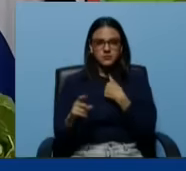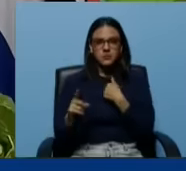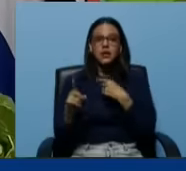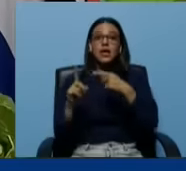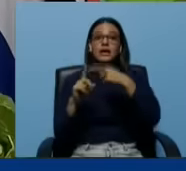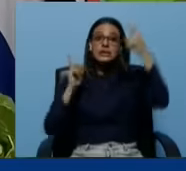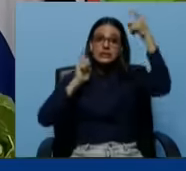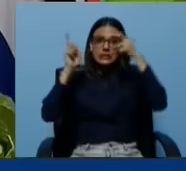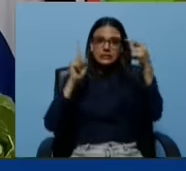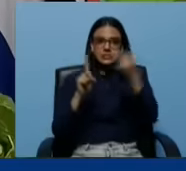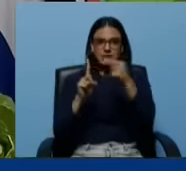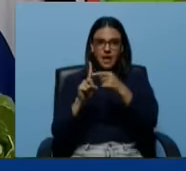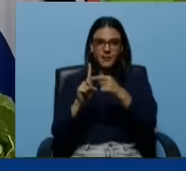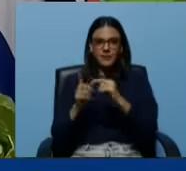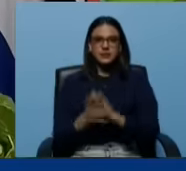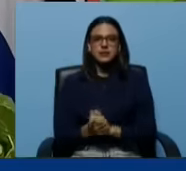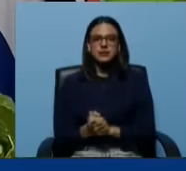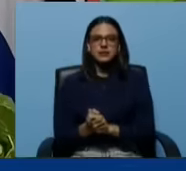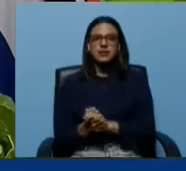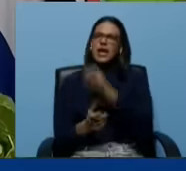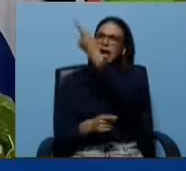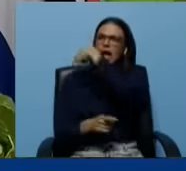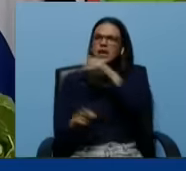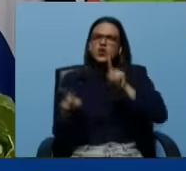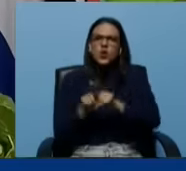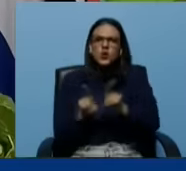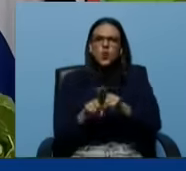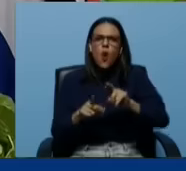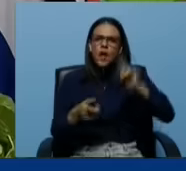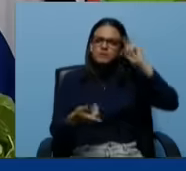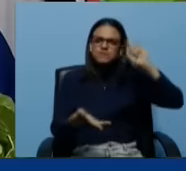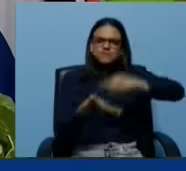O sea, están tan irritados,